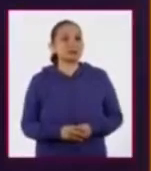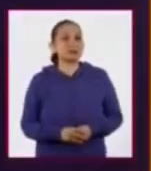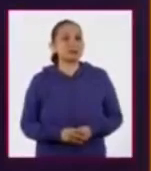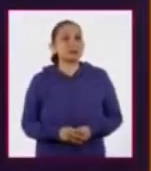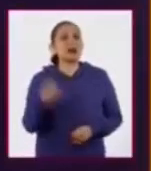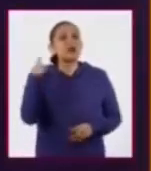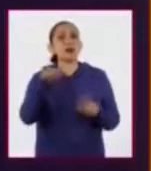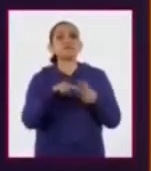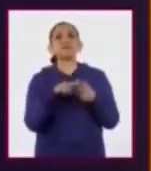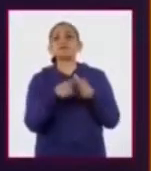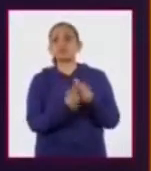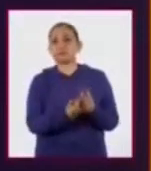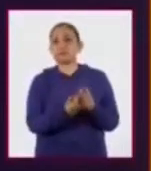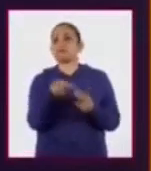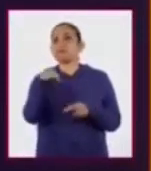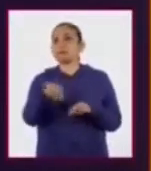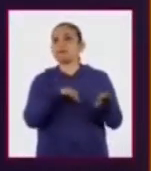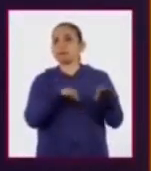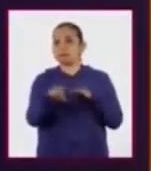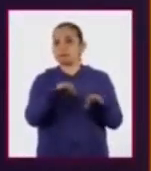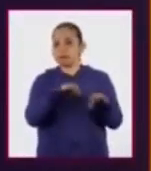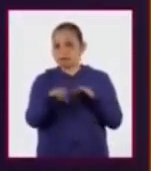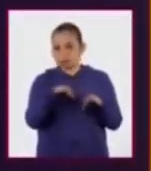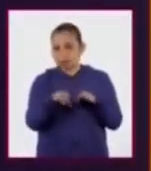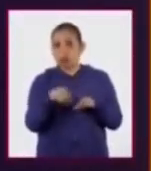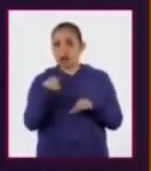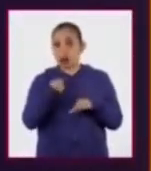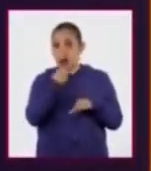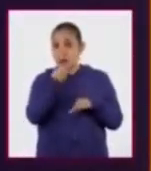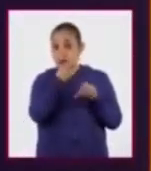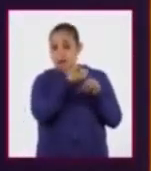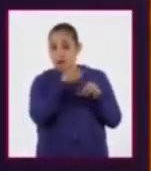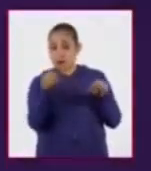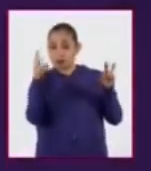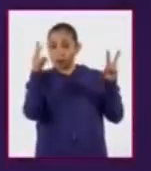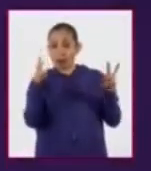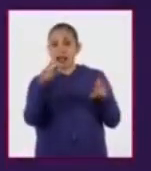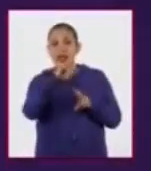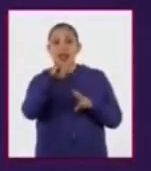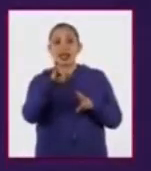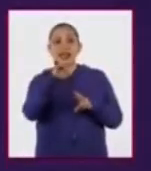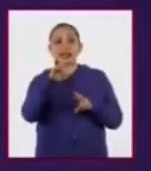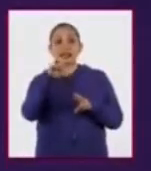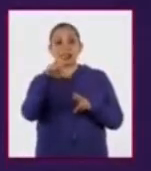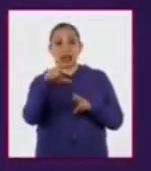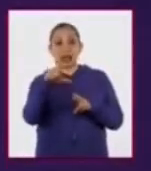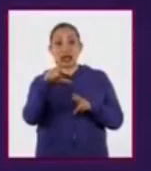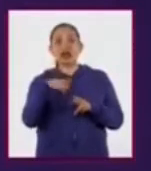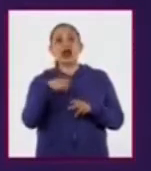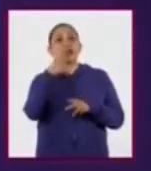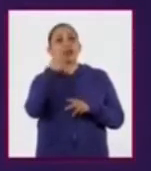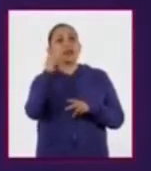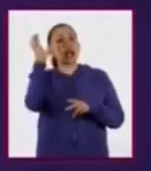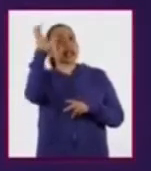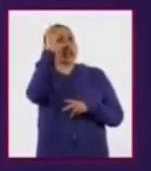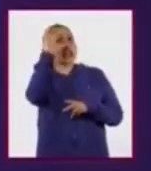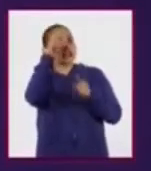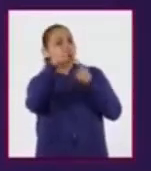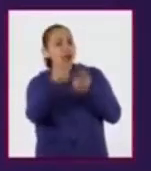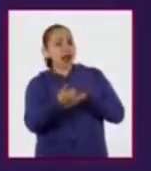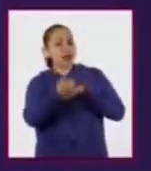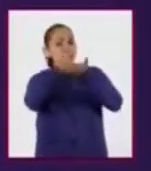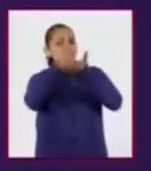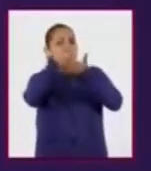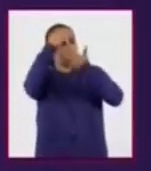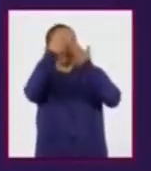Para iniciar nuestro trabajo citaré a la astrónoma Jill Tarter. Las ideas científicas iluminan los